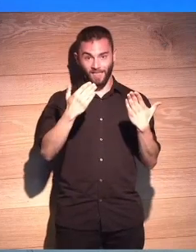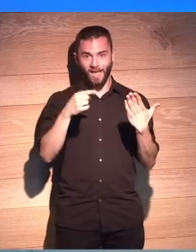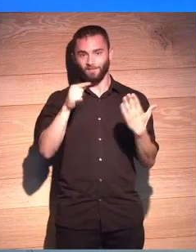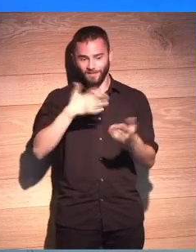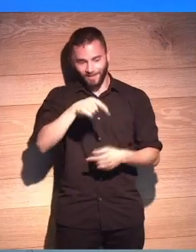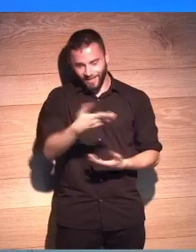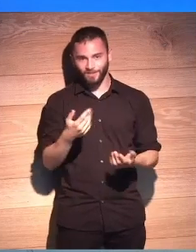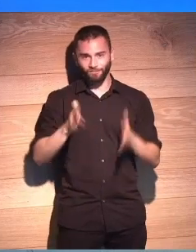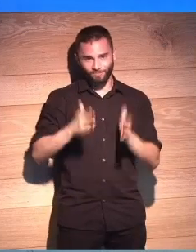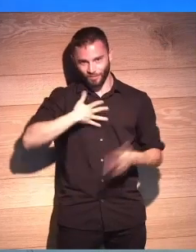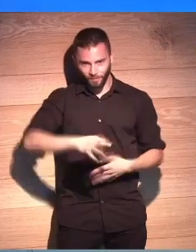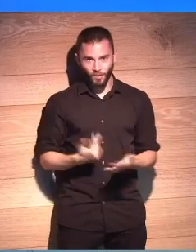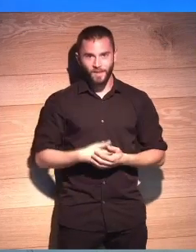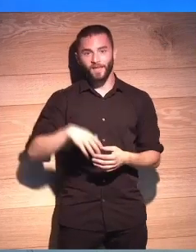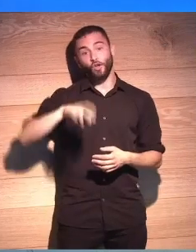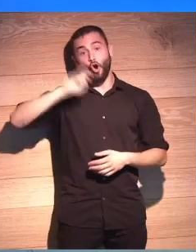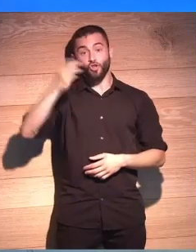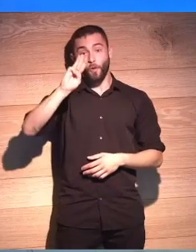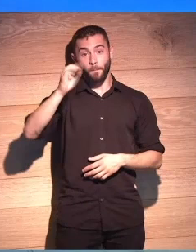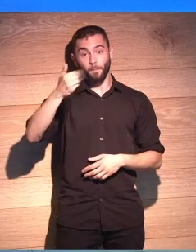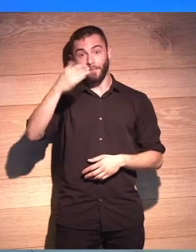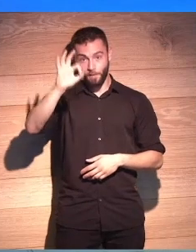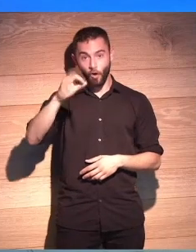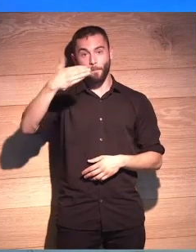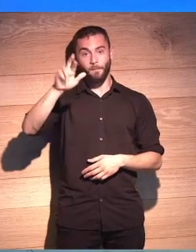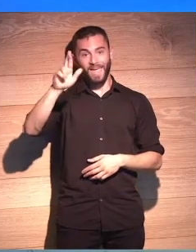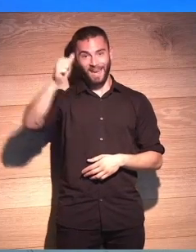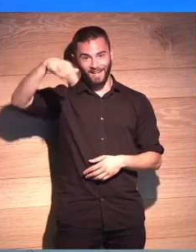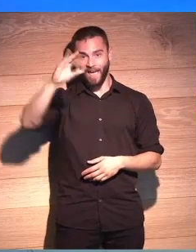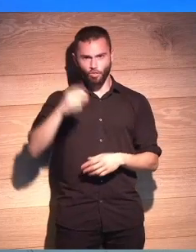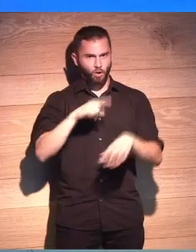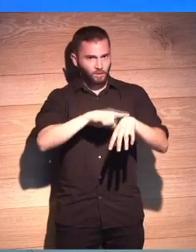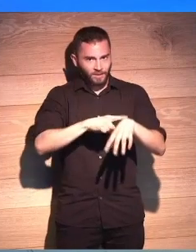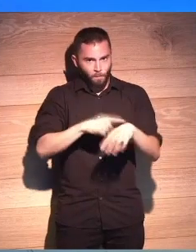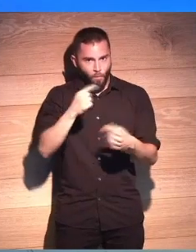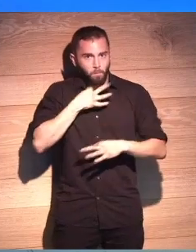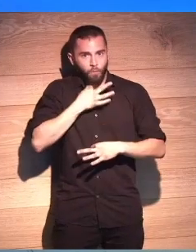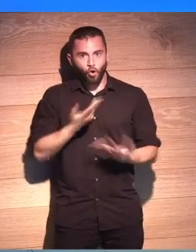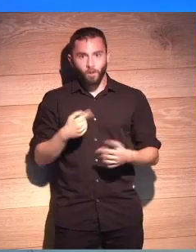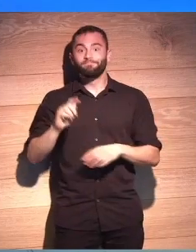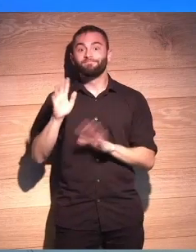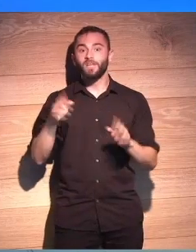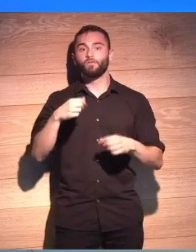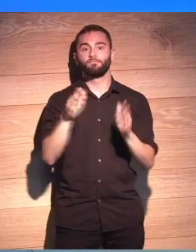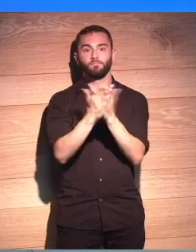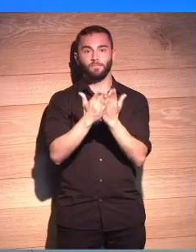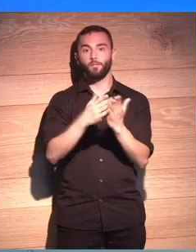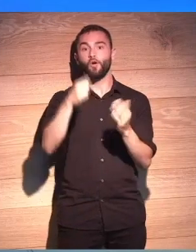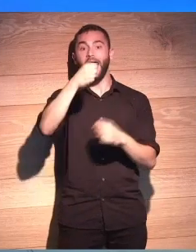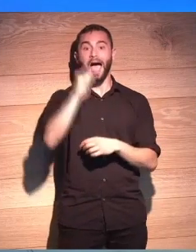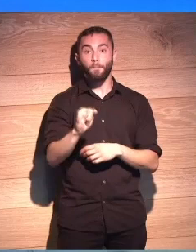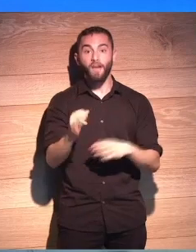a otro Pablo, que se llama Pablo Berraondo, que también contrarreloj ha conseguido. Dicen que colgar en Amazon un libro es fácil.